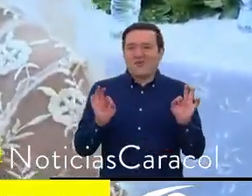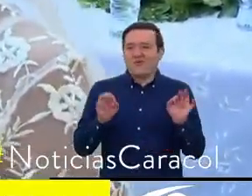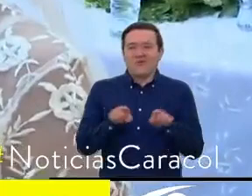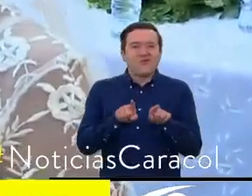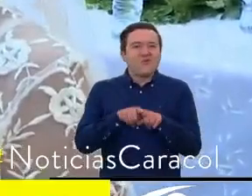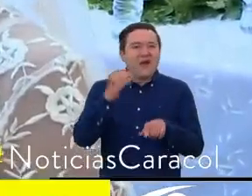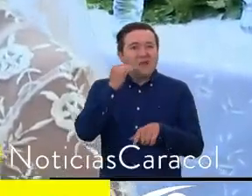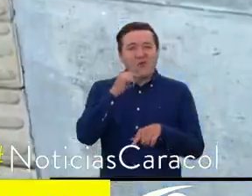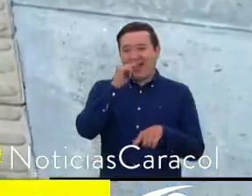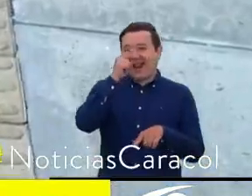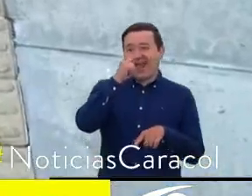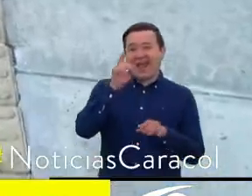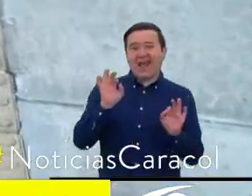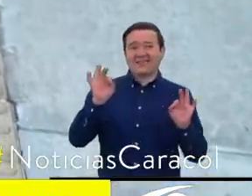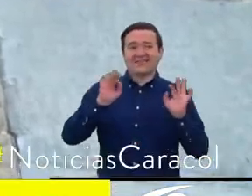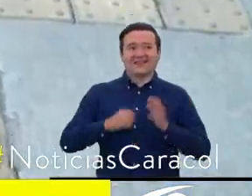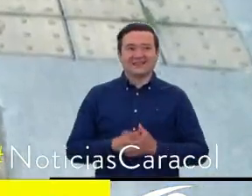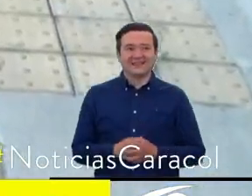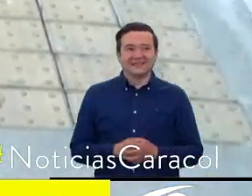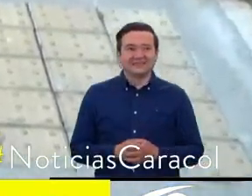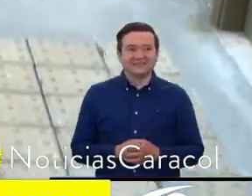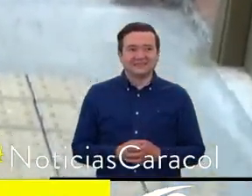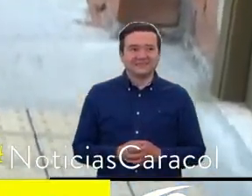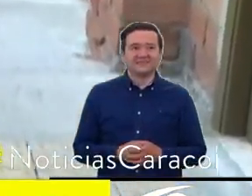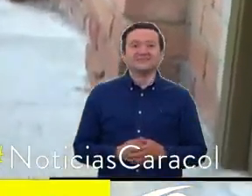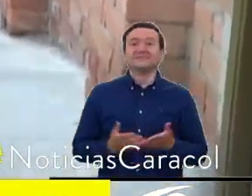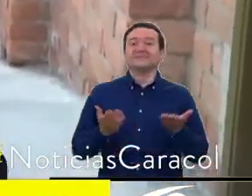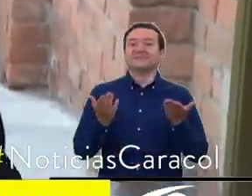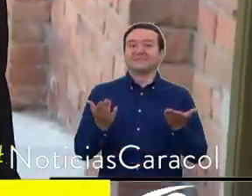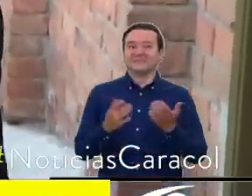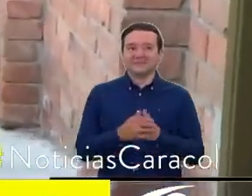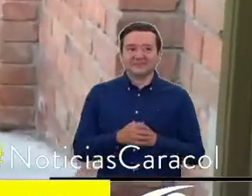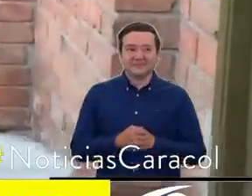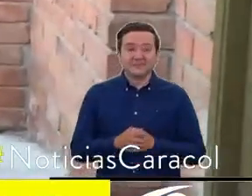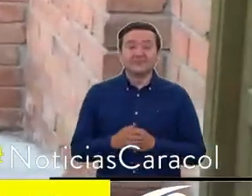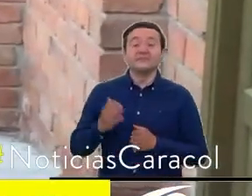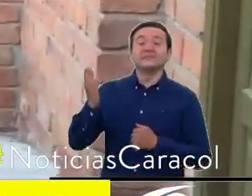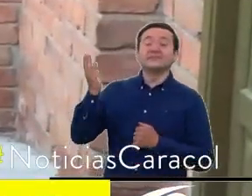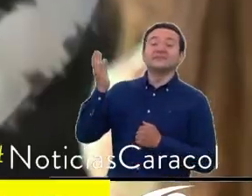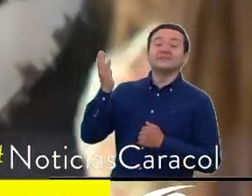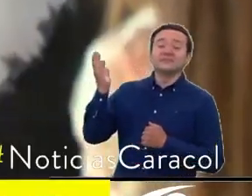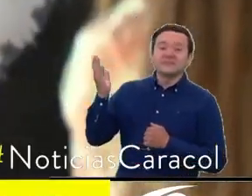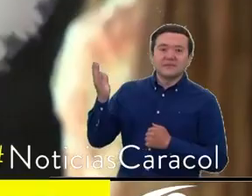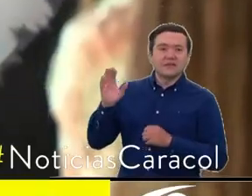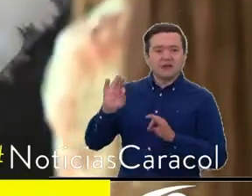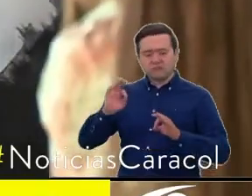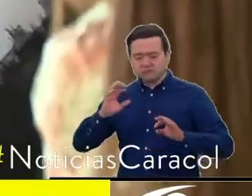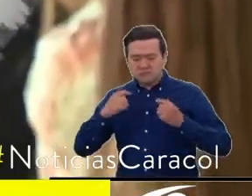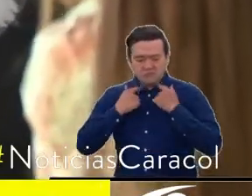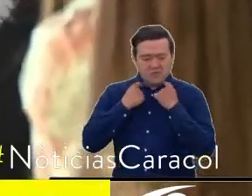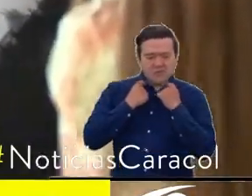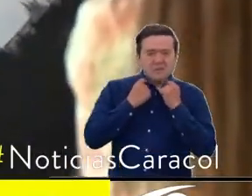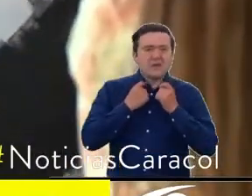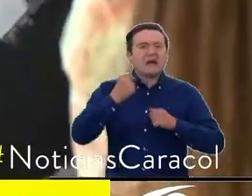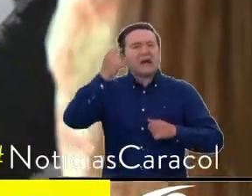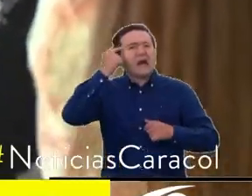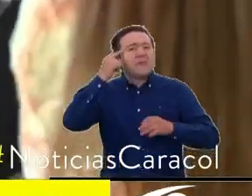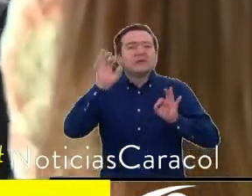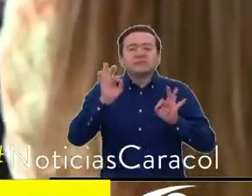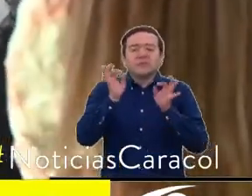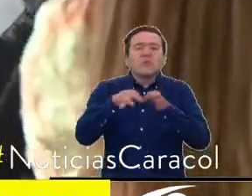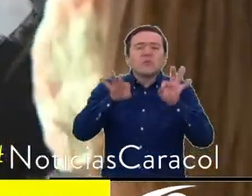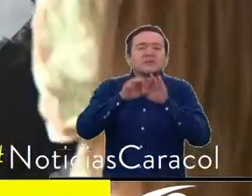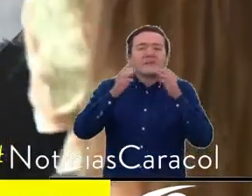más felicidad. Héctor sintió que quedó pispo. Aunque le faltan 5 muelas, lo de adentro es lo que cuenta.